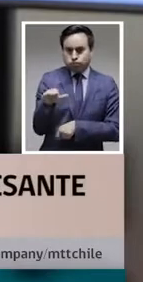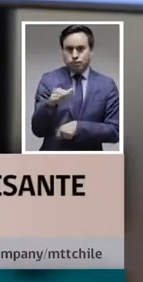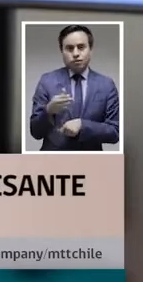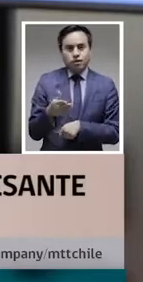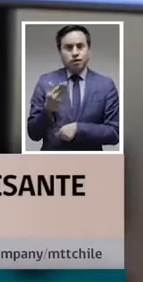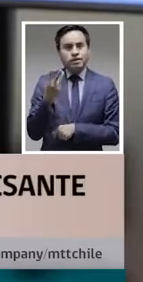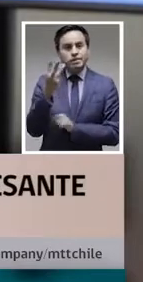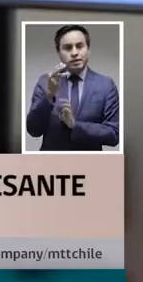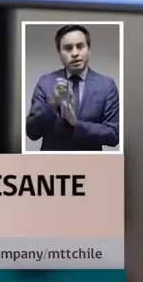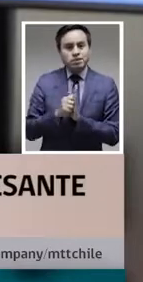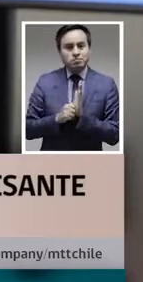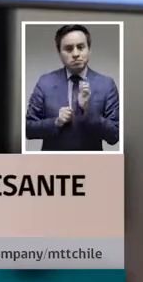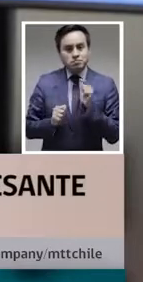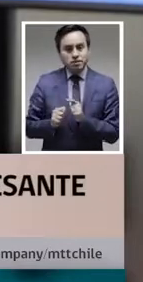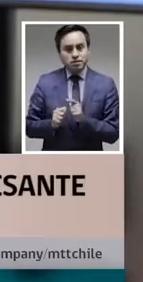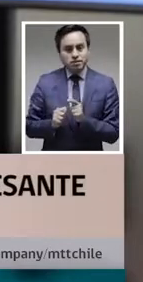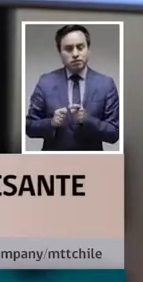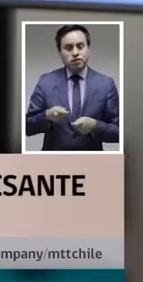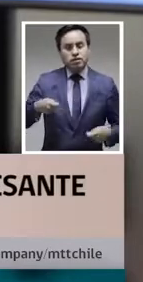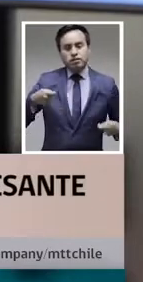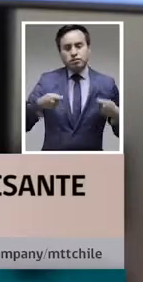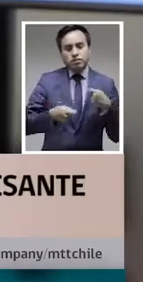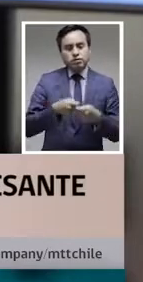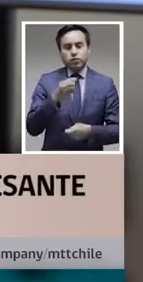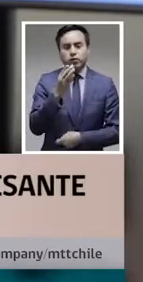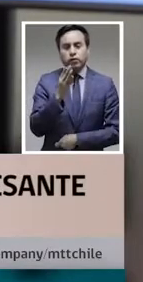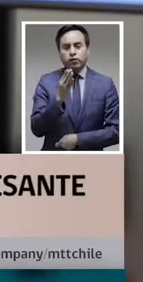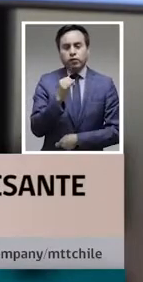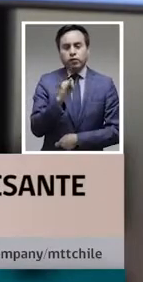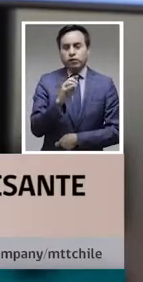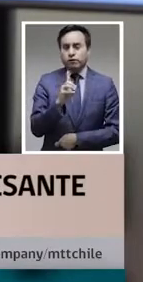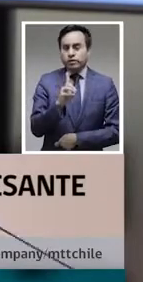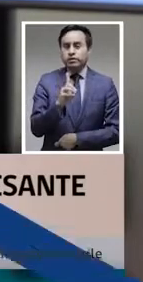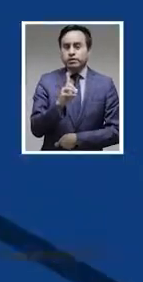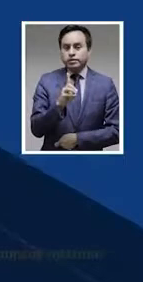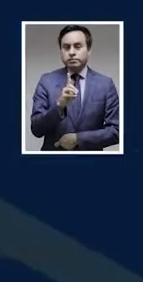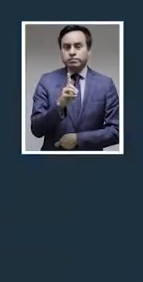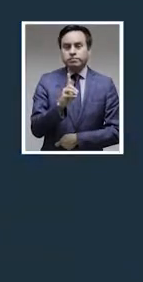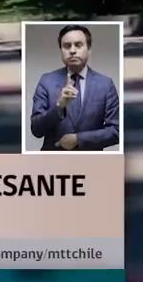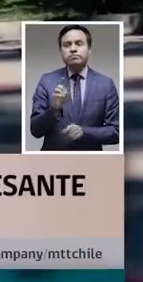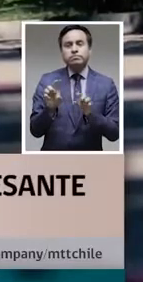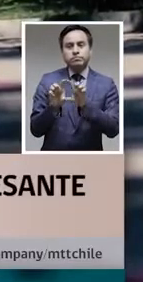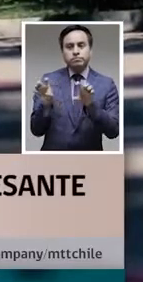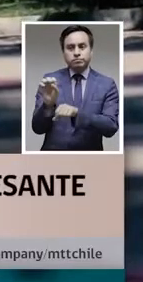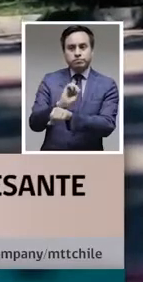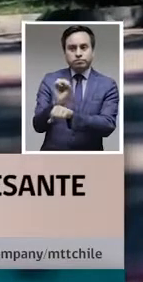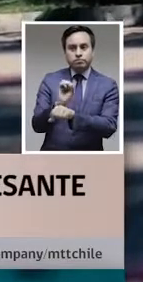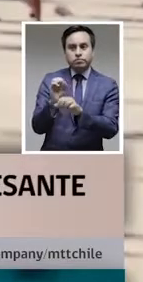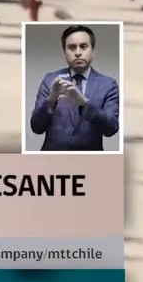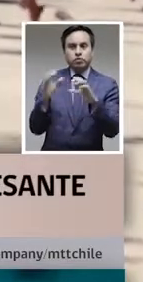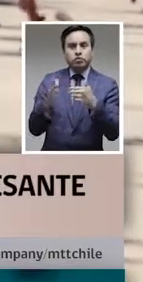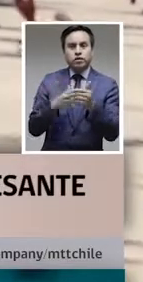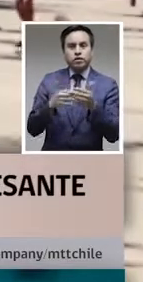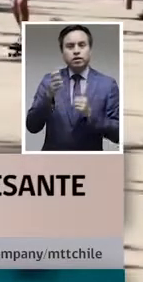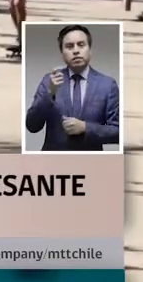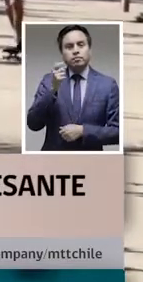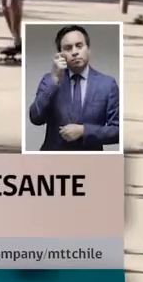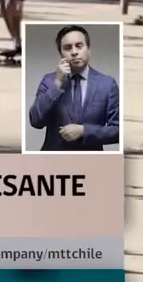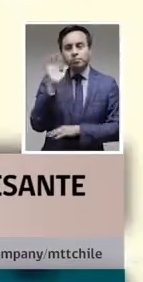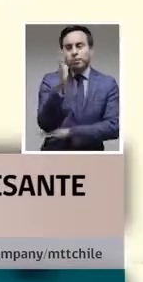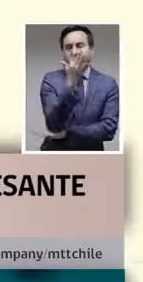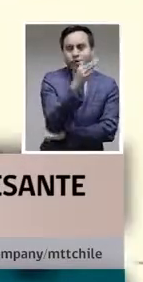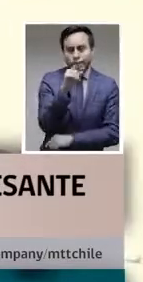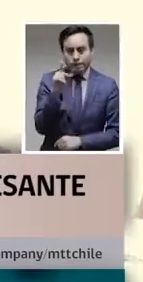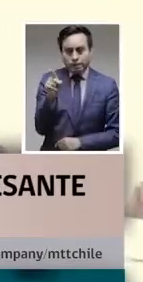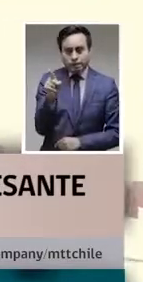durante 3 meses con el financiamiento del BID, un shuttle en el Parque O'Higgins, que